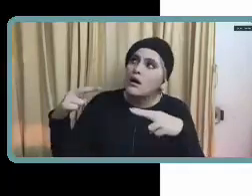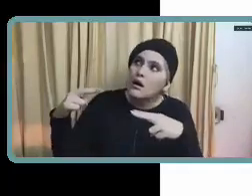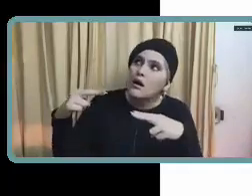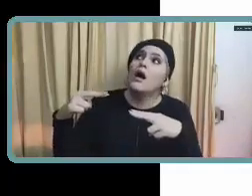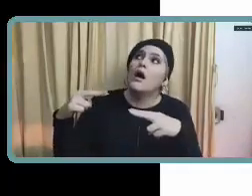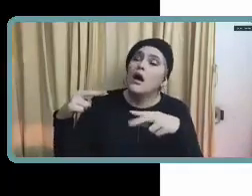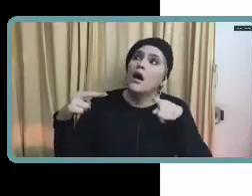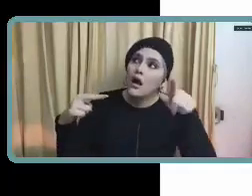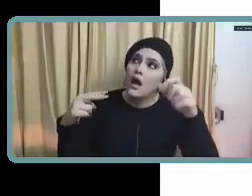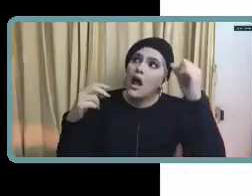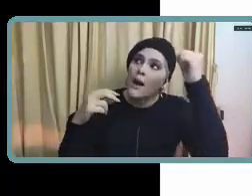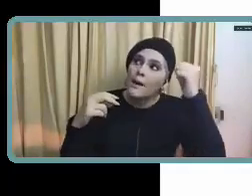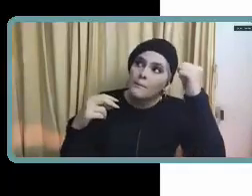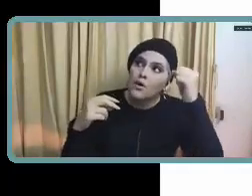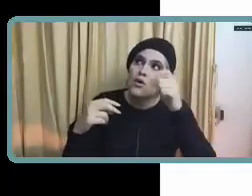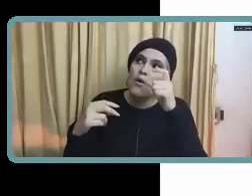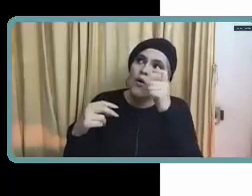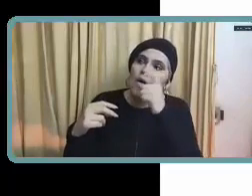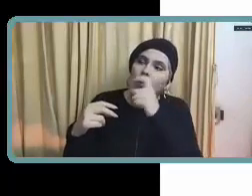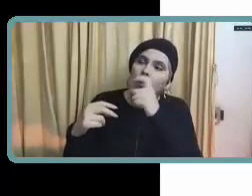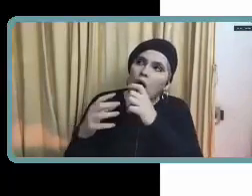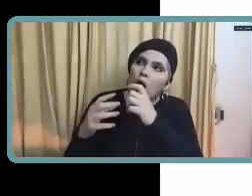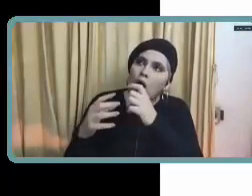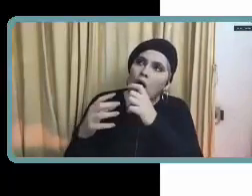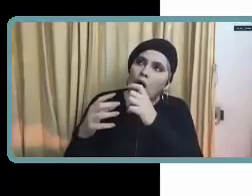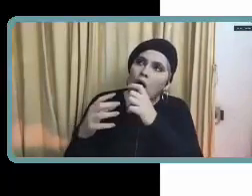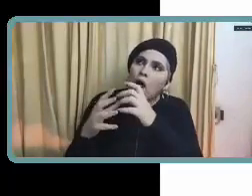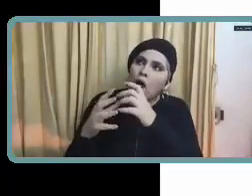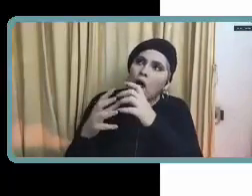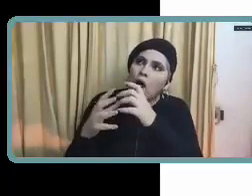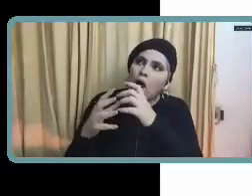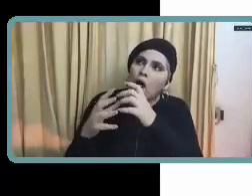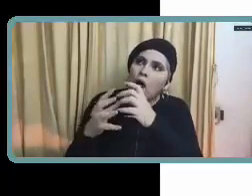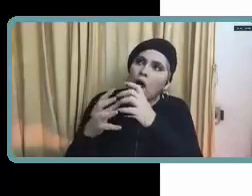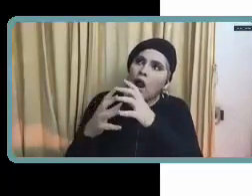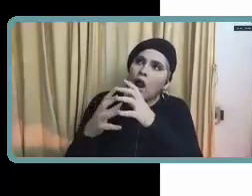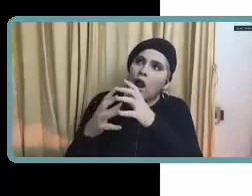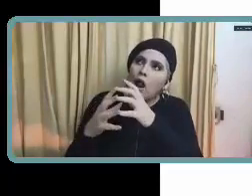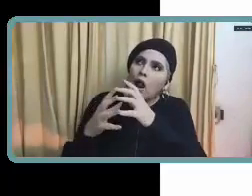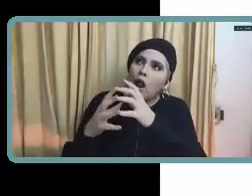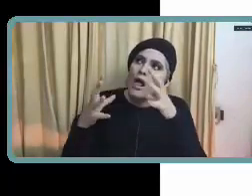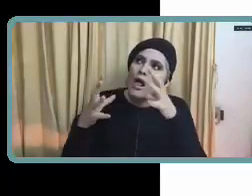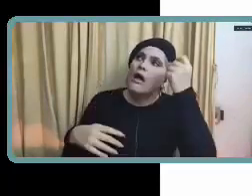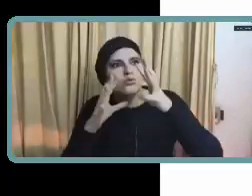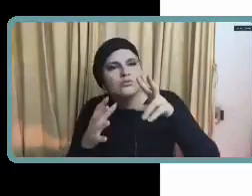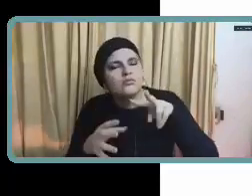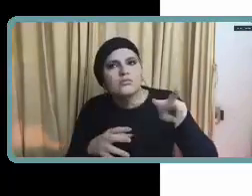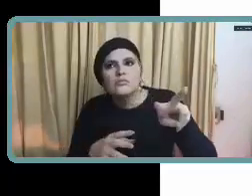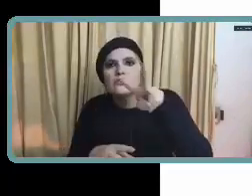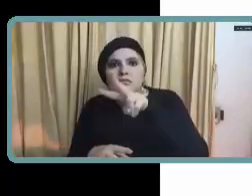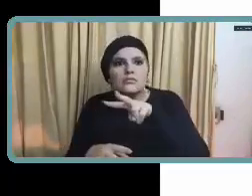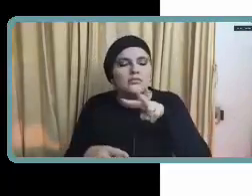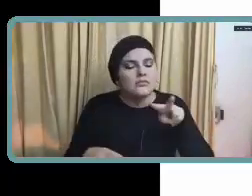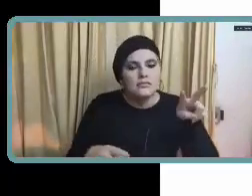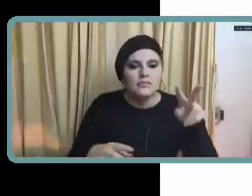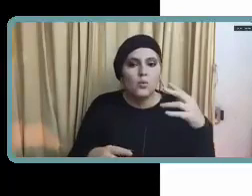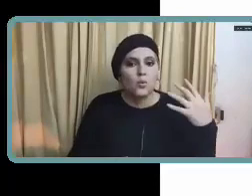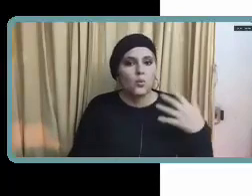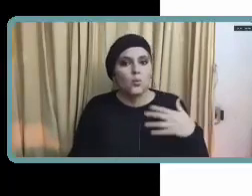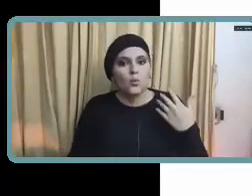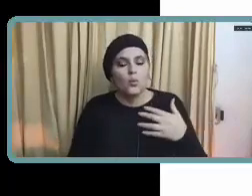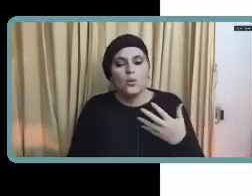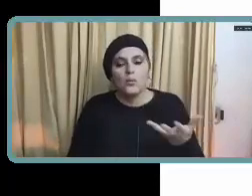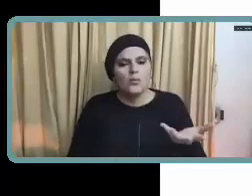grande, etcétera. Yo voy aprendiendo del mundo a través de esto. ¿Y por qué es importante? Porque